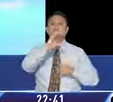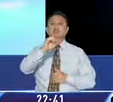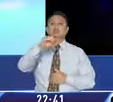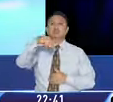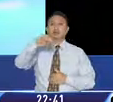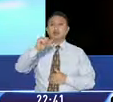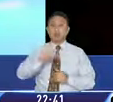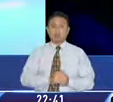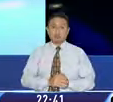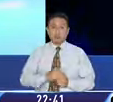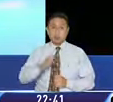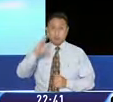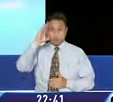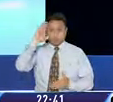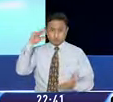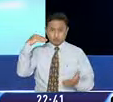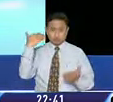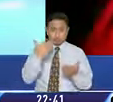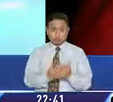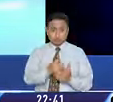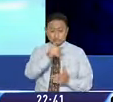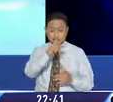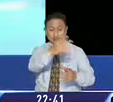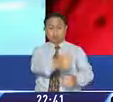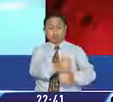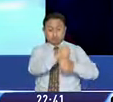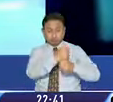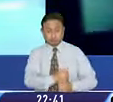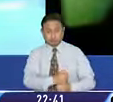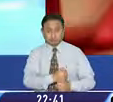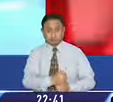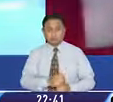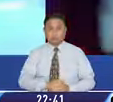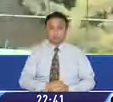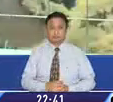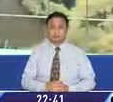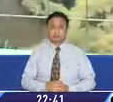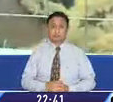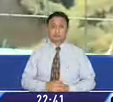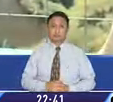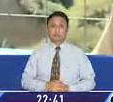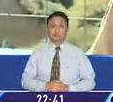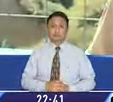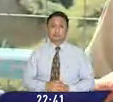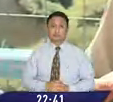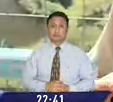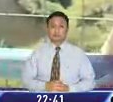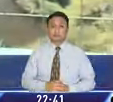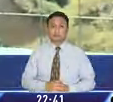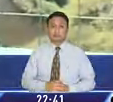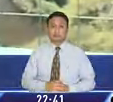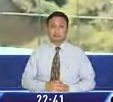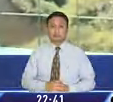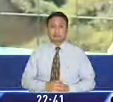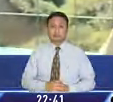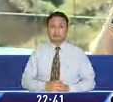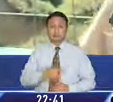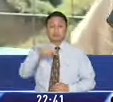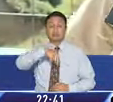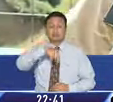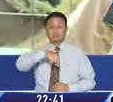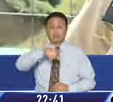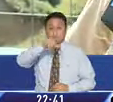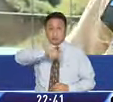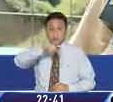y lograron evitar que el angustiado cristiano termine con su existencia. A lo que nosotros arribamos al lugar, se encontraba ya sentado